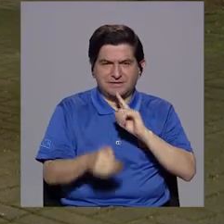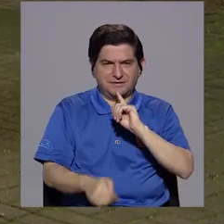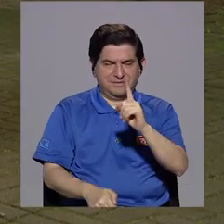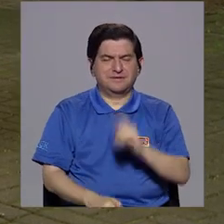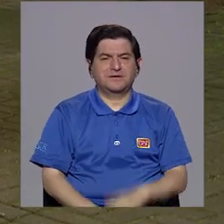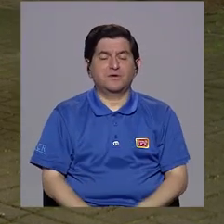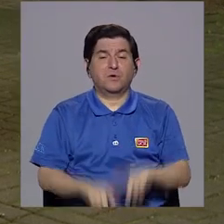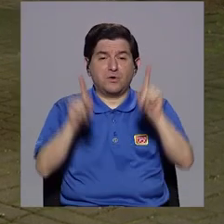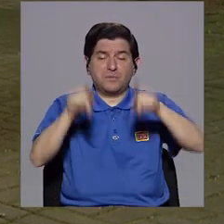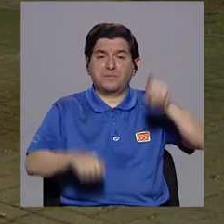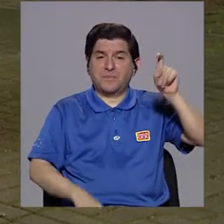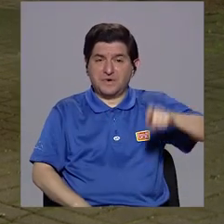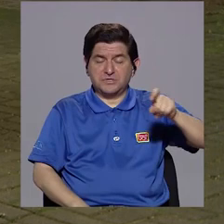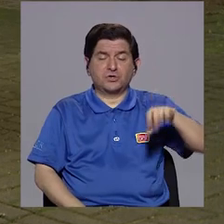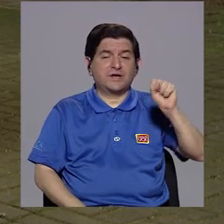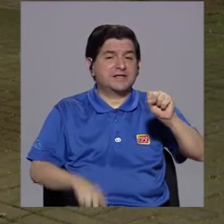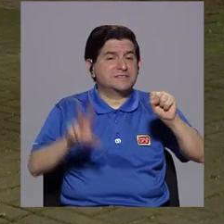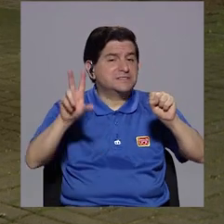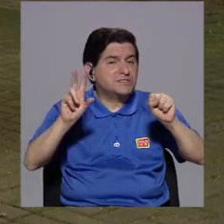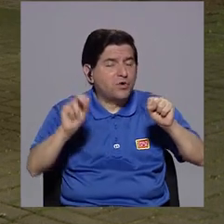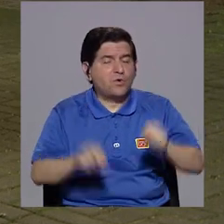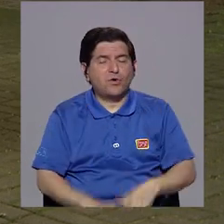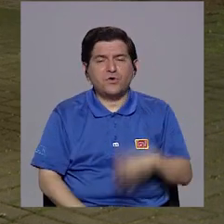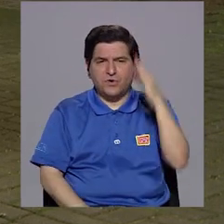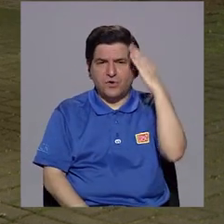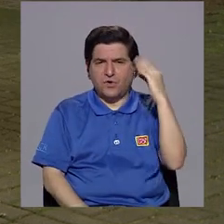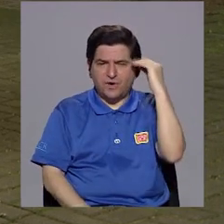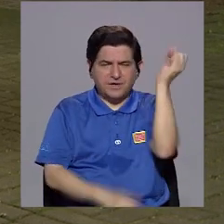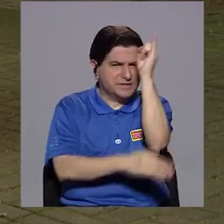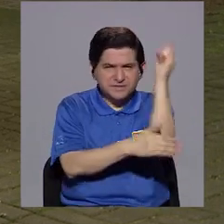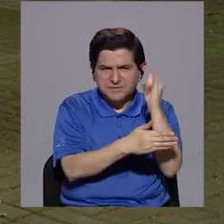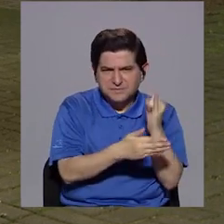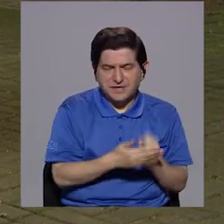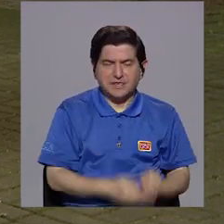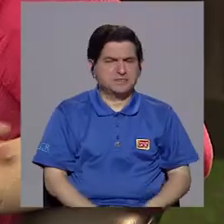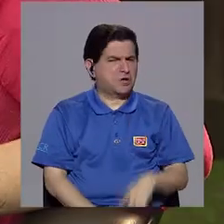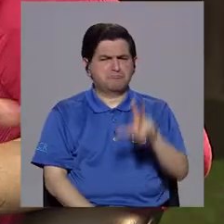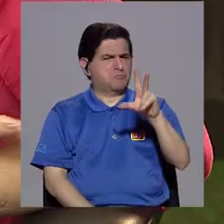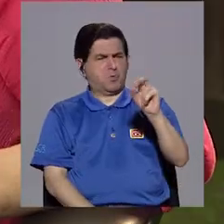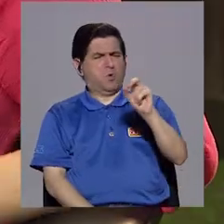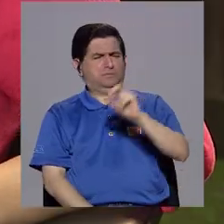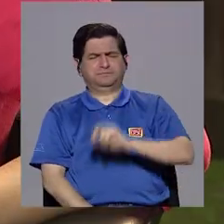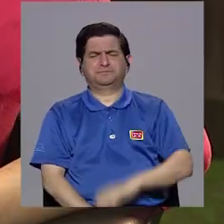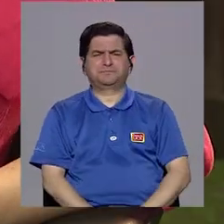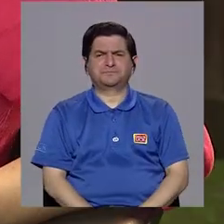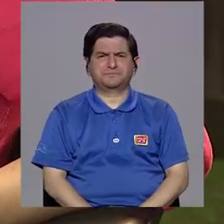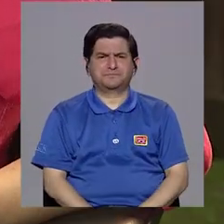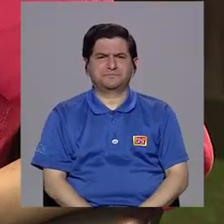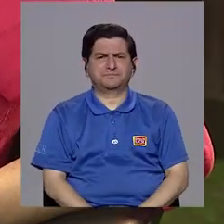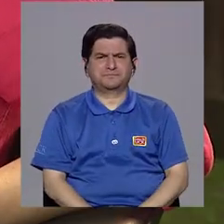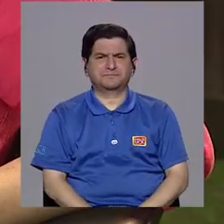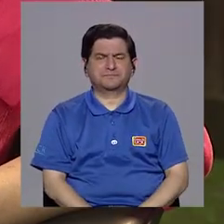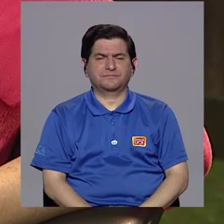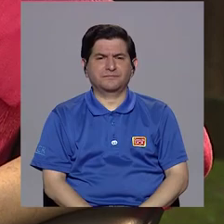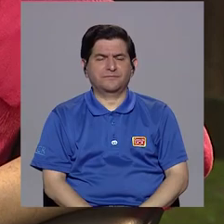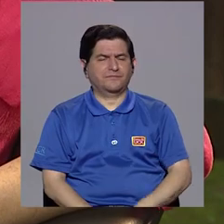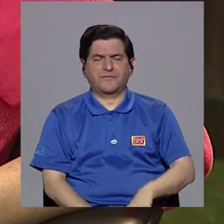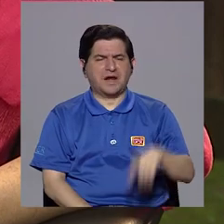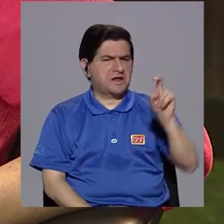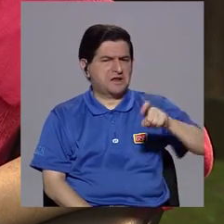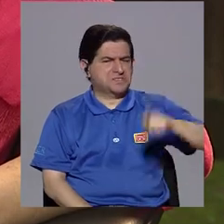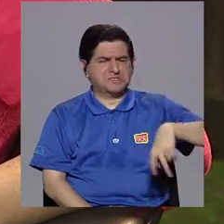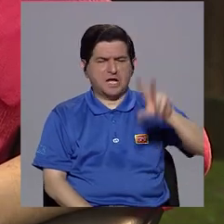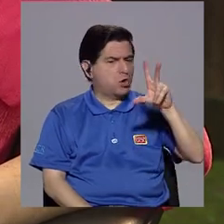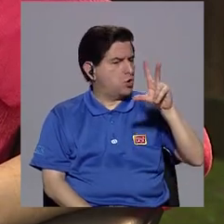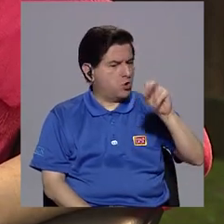¿es necesario que la persona tenga entonces o no experiencia con algún tipo de arte? No. O que, no sé.